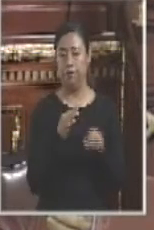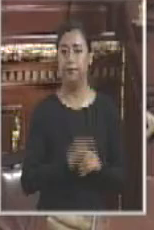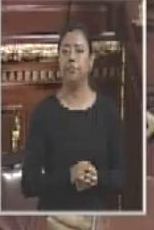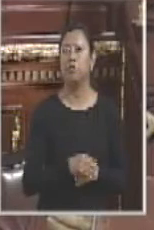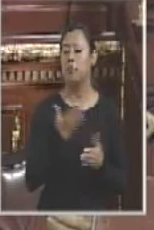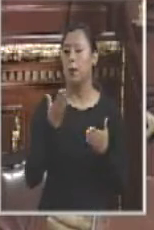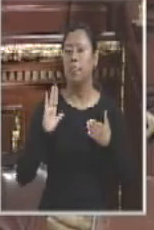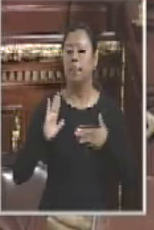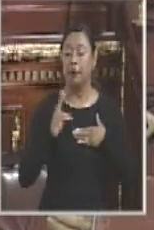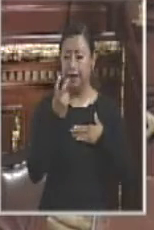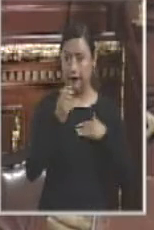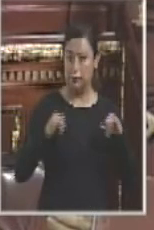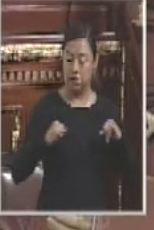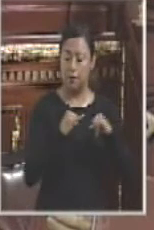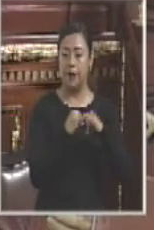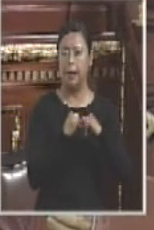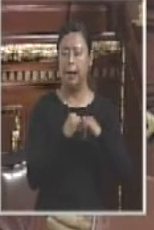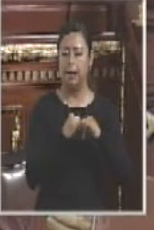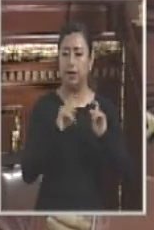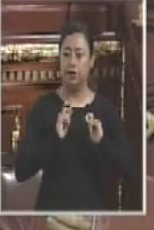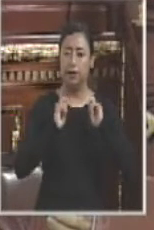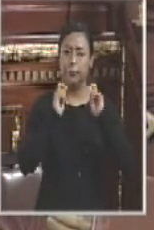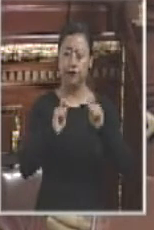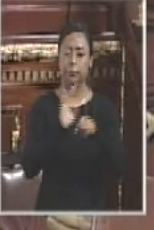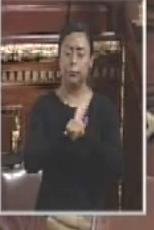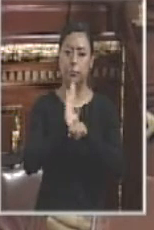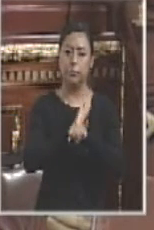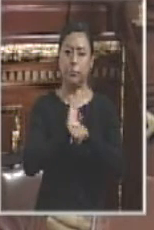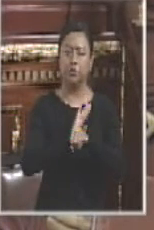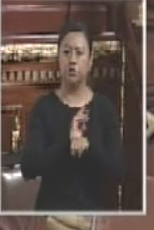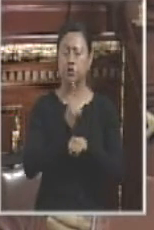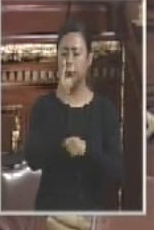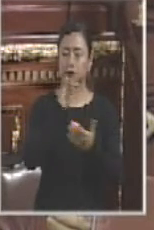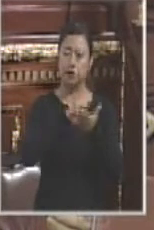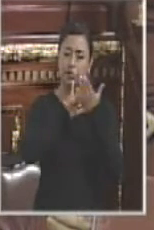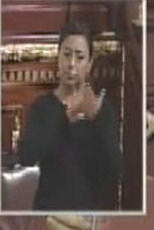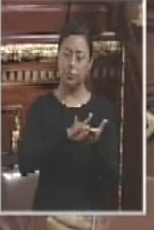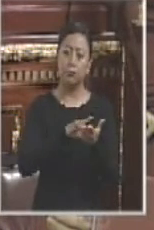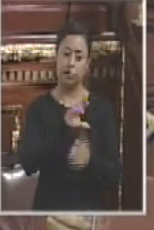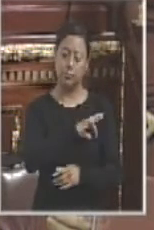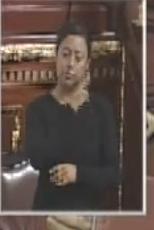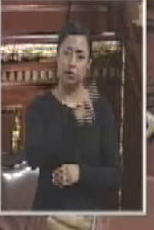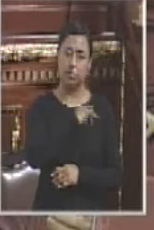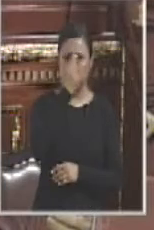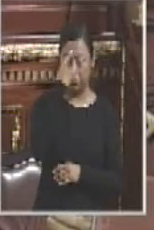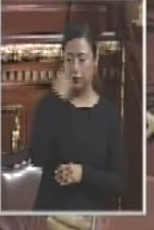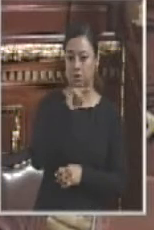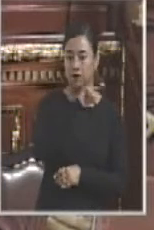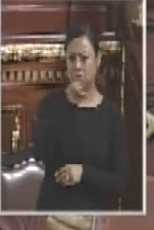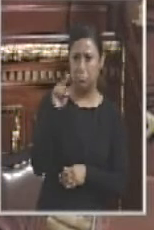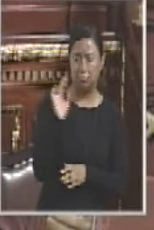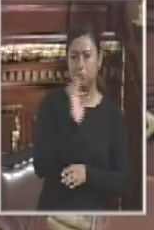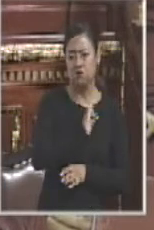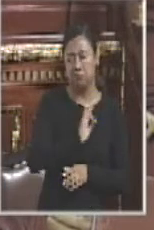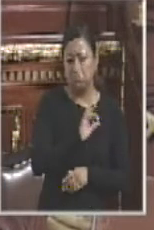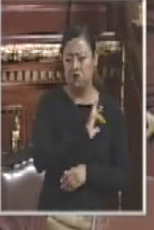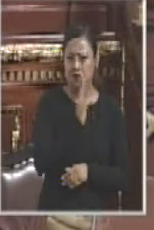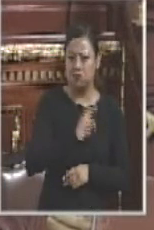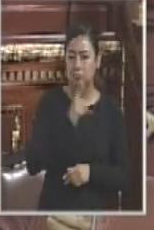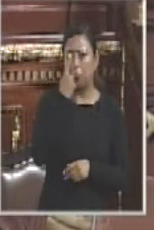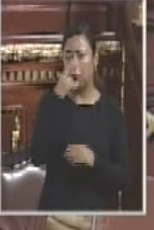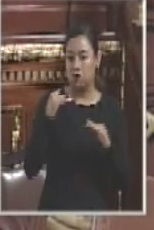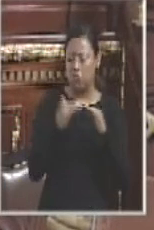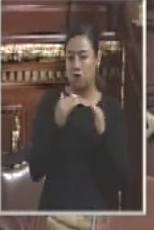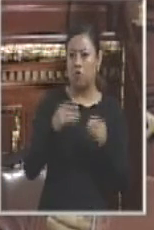comprometiéndose dicho instituto a entregarles a los beneficiarios un apoyo de renta para que pudiesen habitar algún inmueble hasta